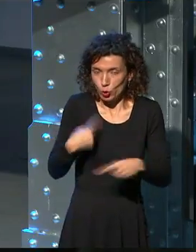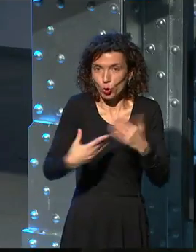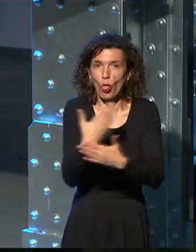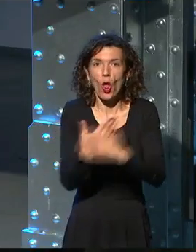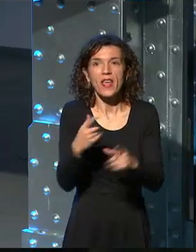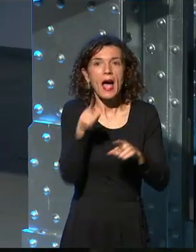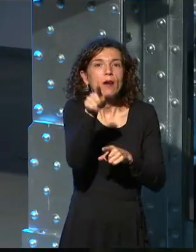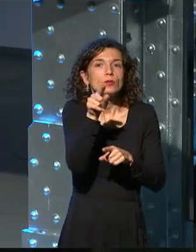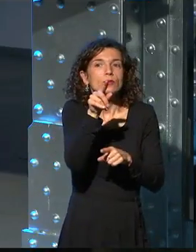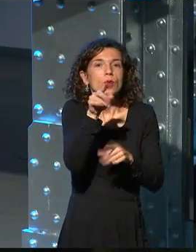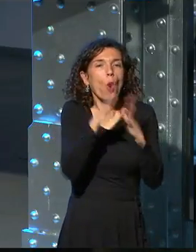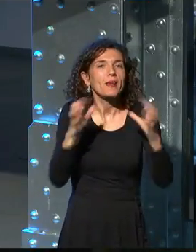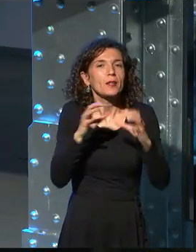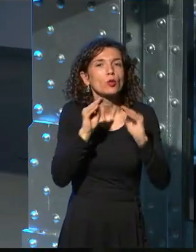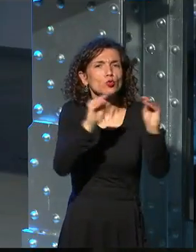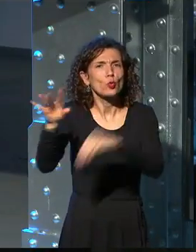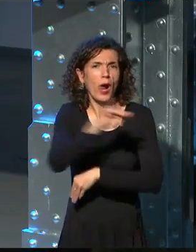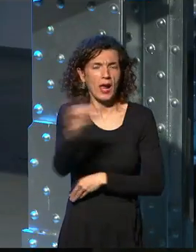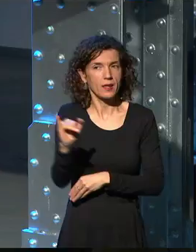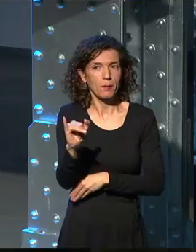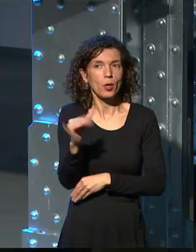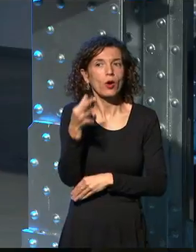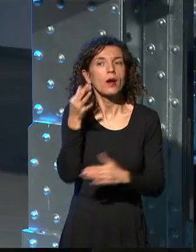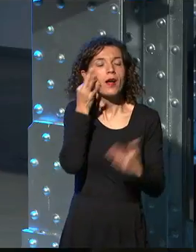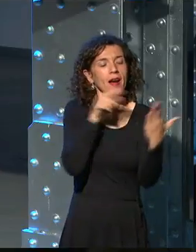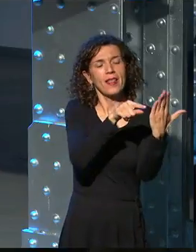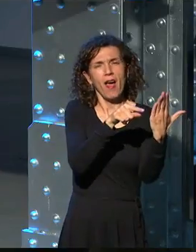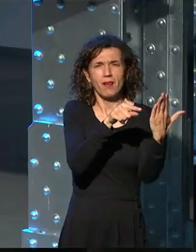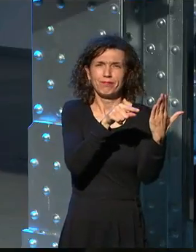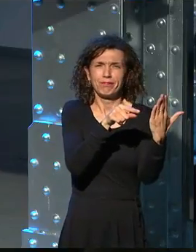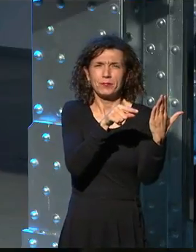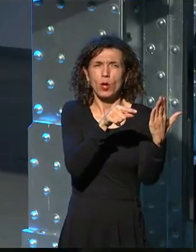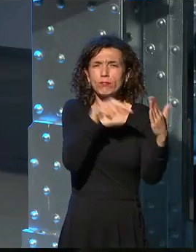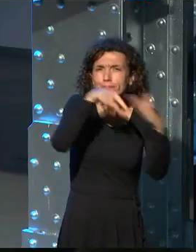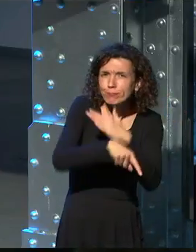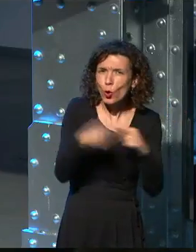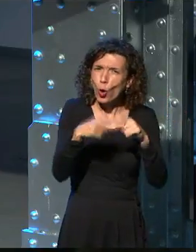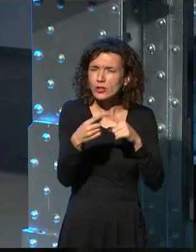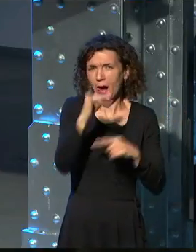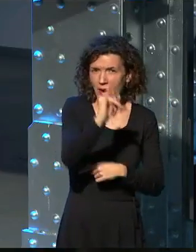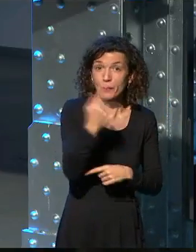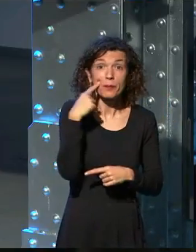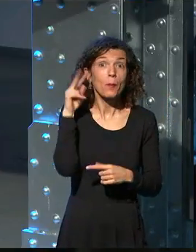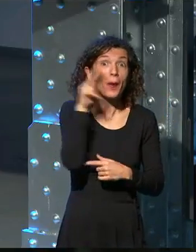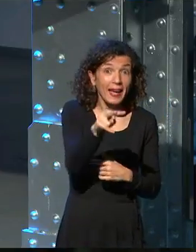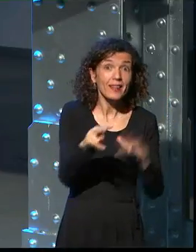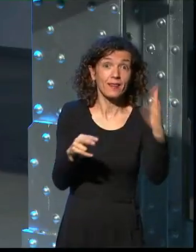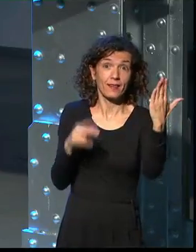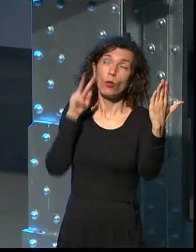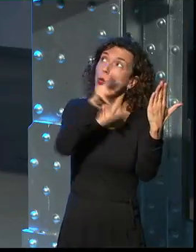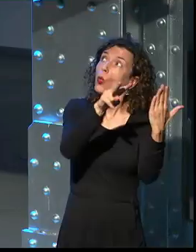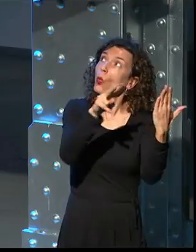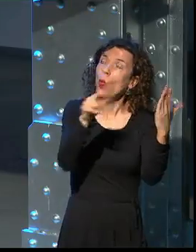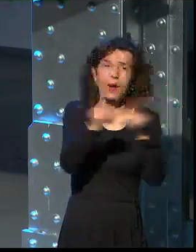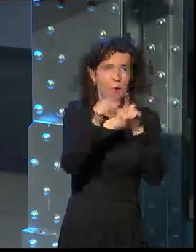cotidianos, que no son lo que parecen. Y el efecto, como podéis observar, es